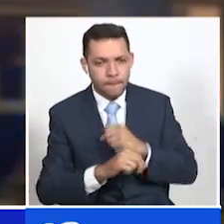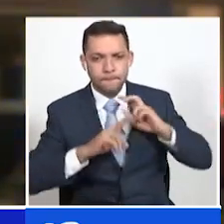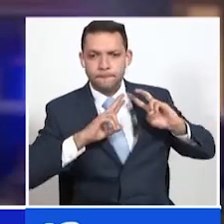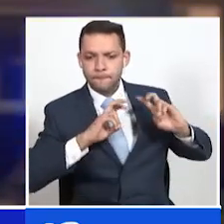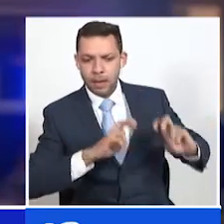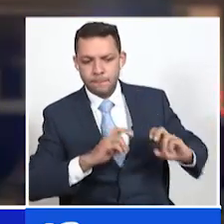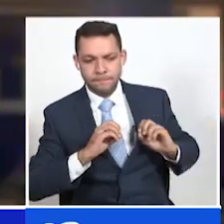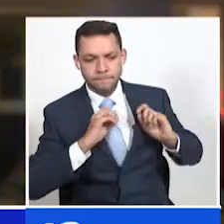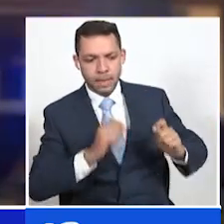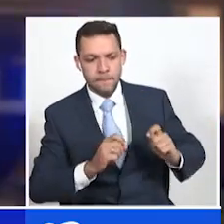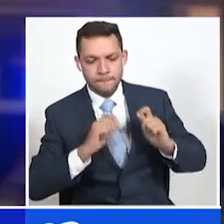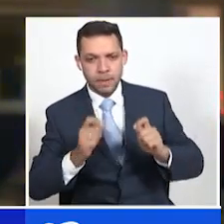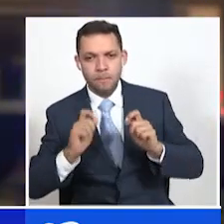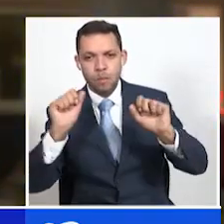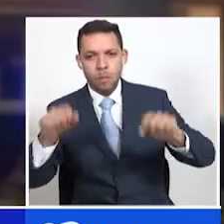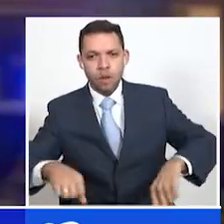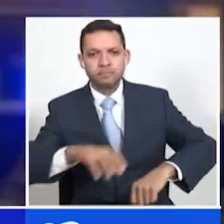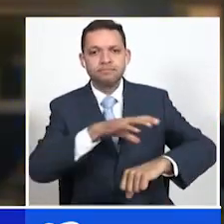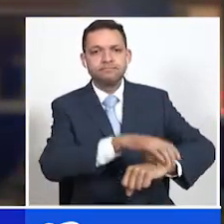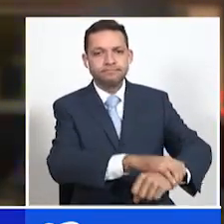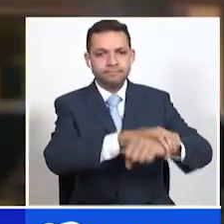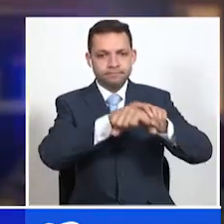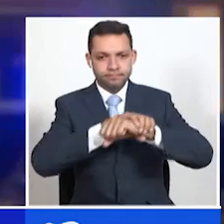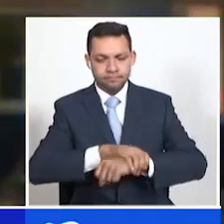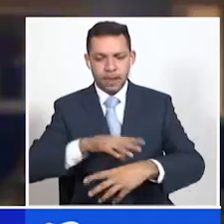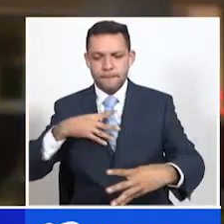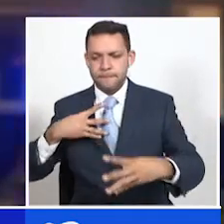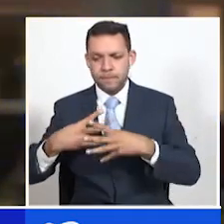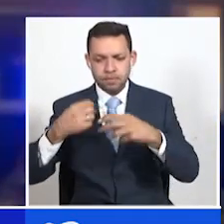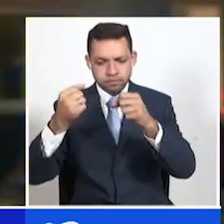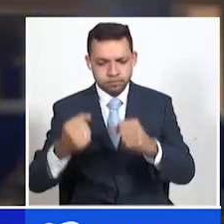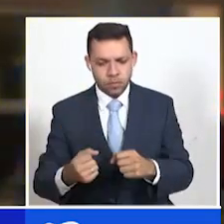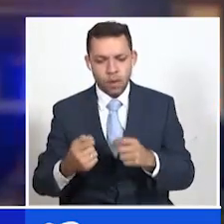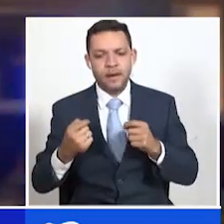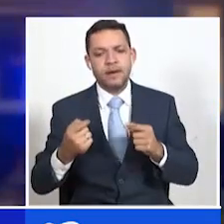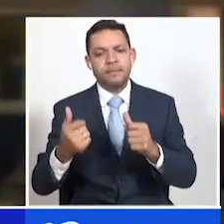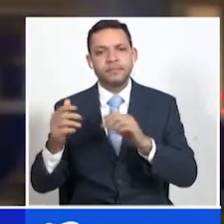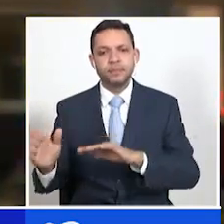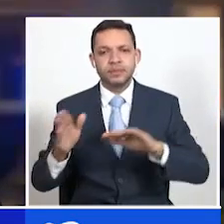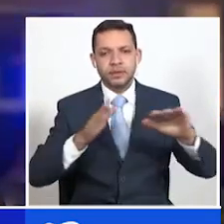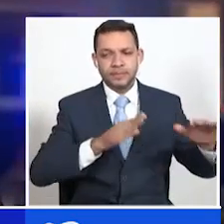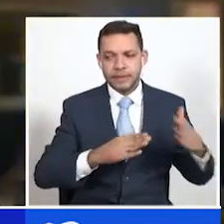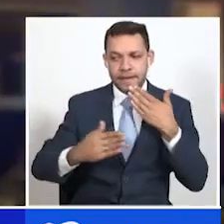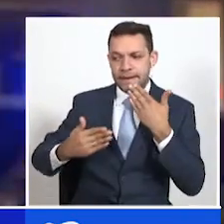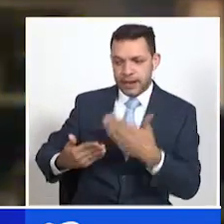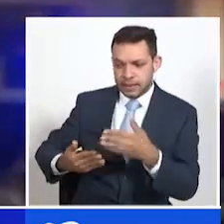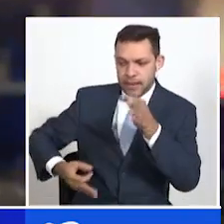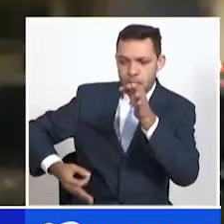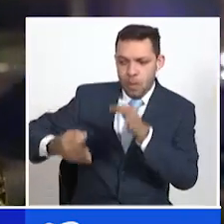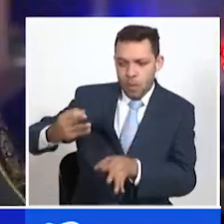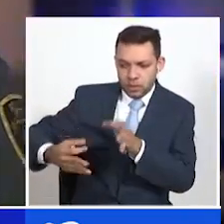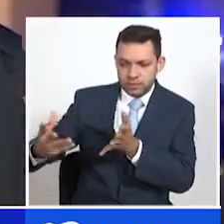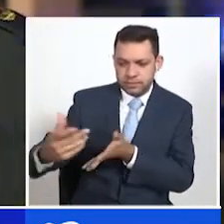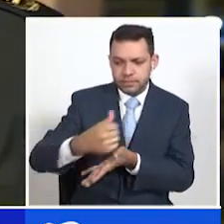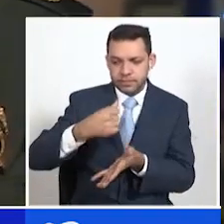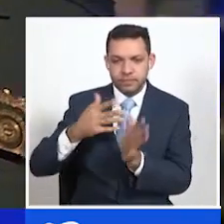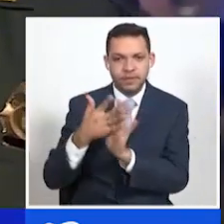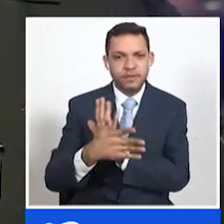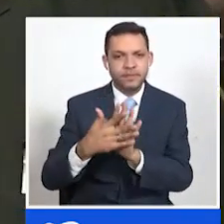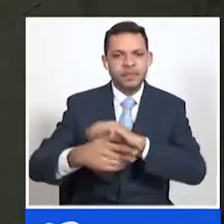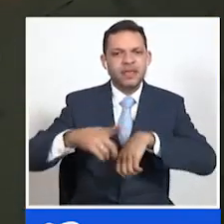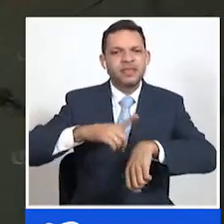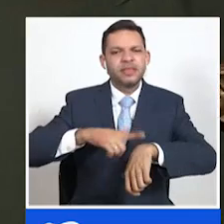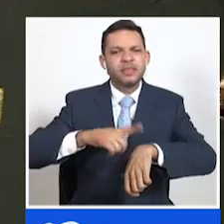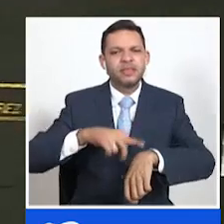disponer de esas órdenes de captura y materializarlas a la mayor brevedad posible. Muchísimas gracias, coronel, por ese balance judicial. Son las 7 de la noche y